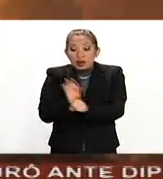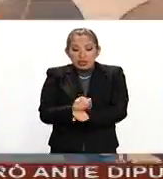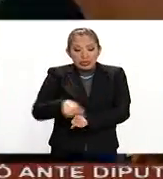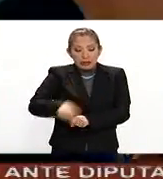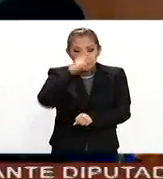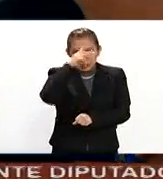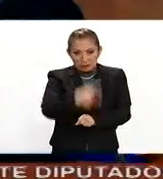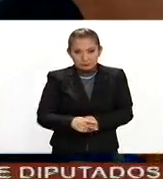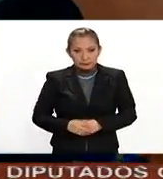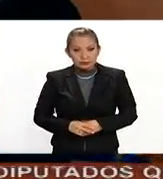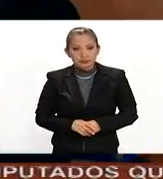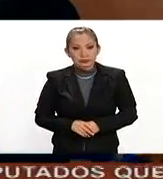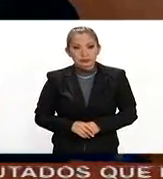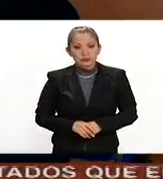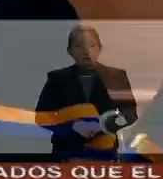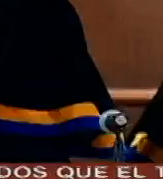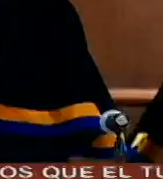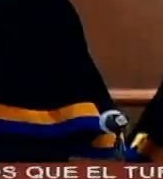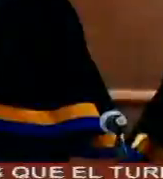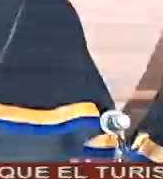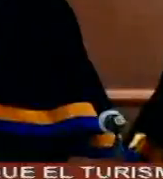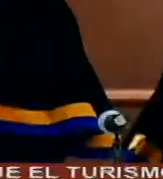interior.